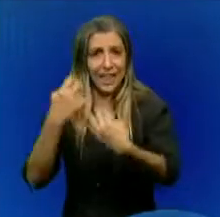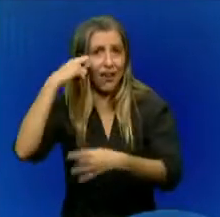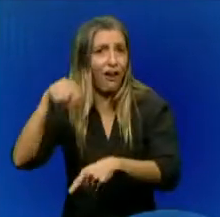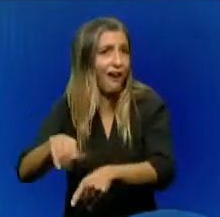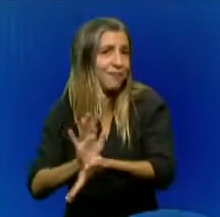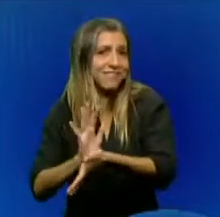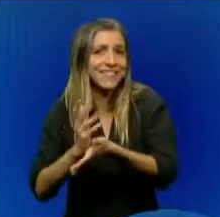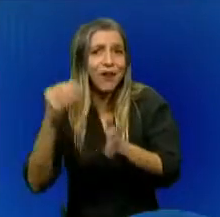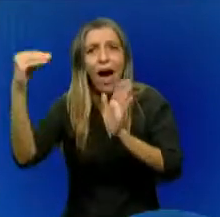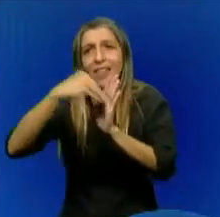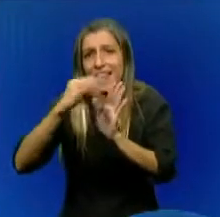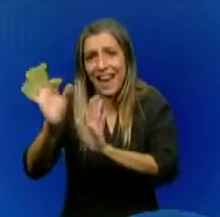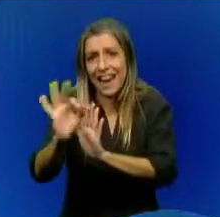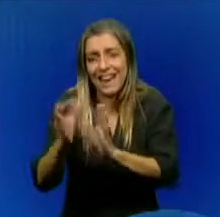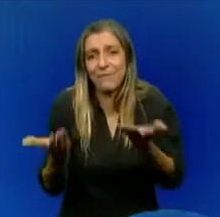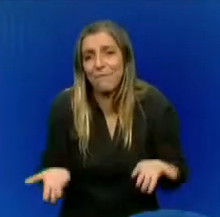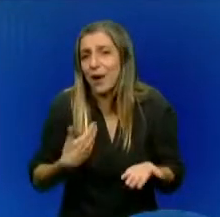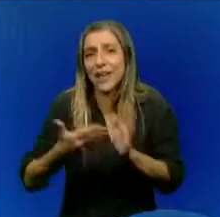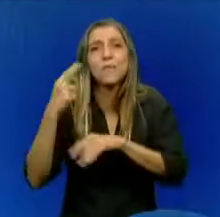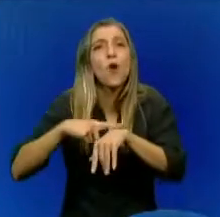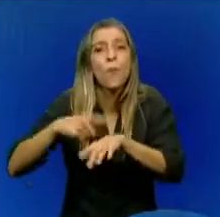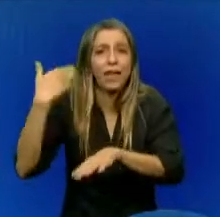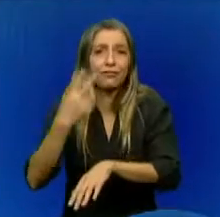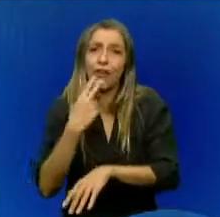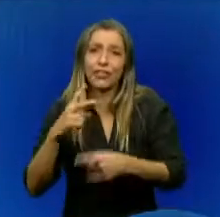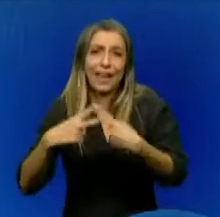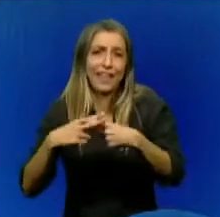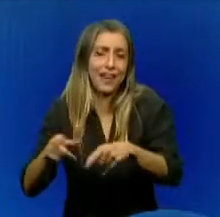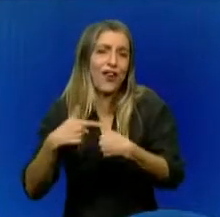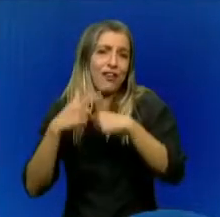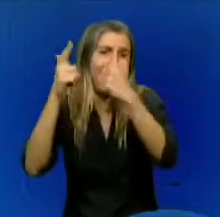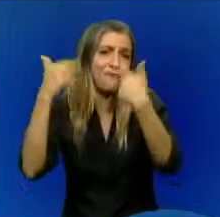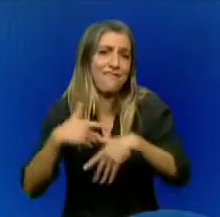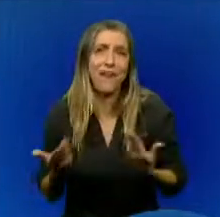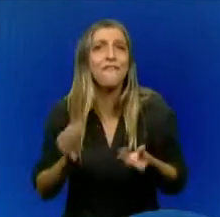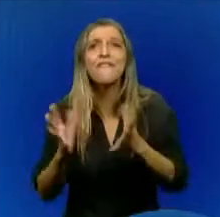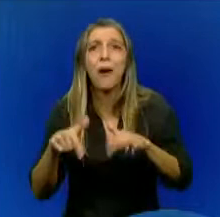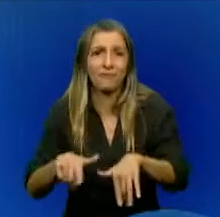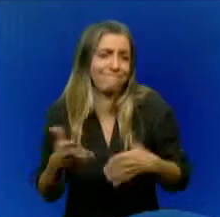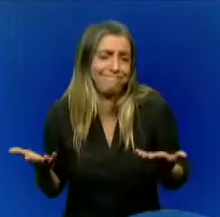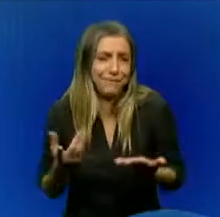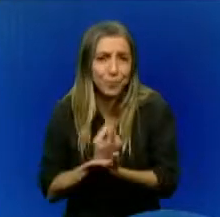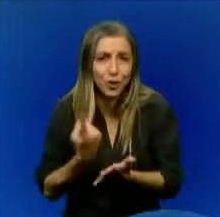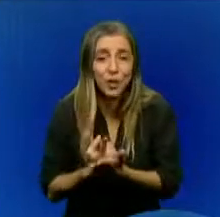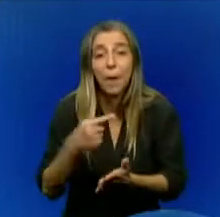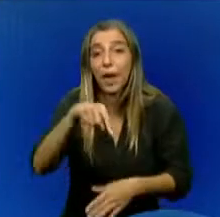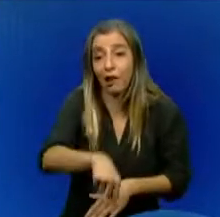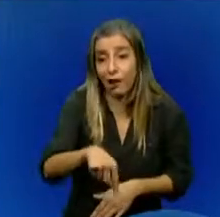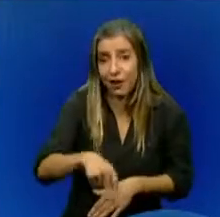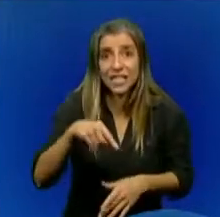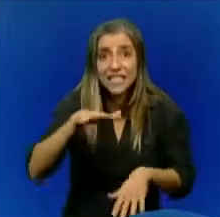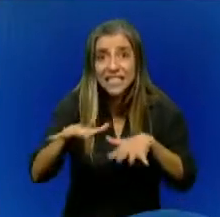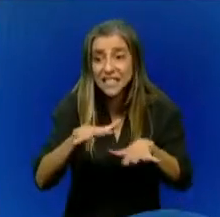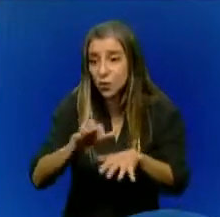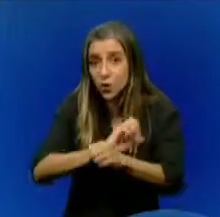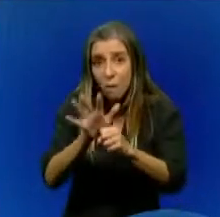la posibilidad que la tecnología nos da hoy de sesiones remotas no existía. Pero la verdad que a este tiempo de pandemia, tener